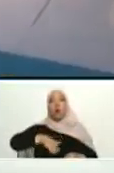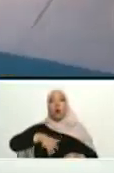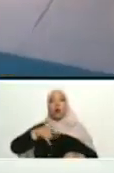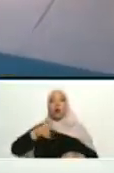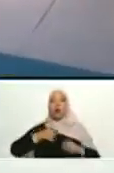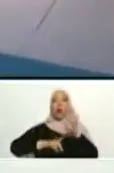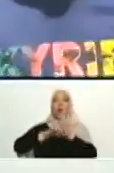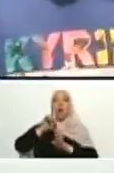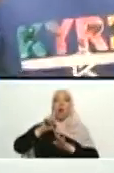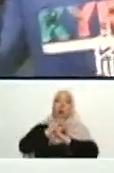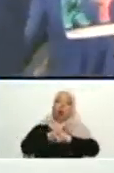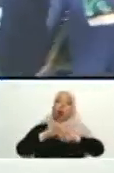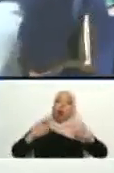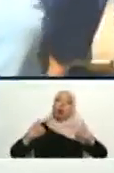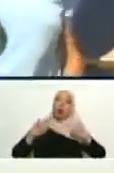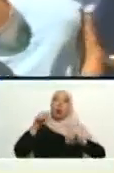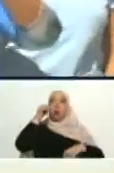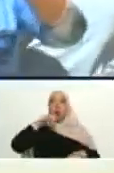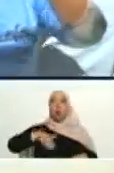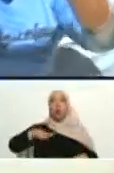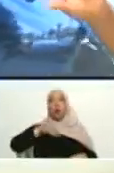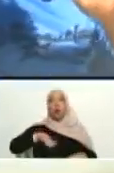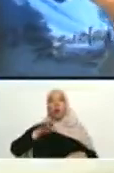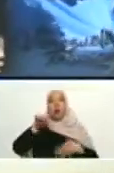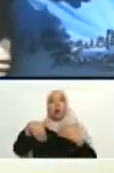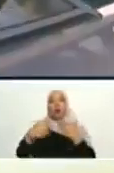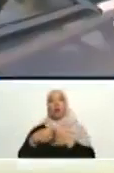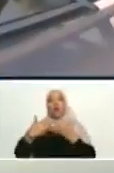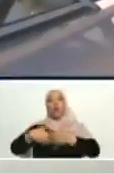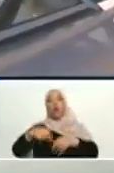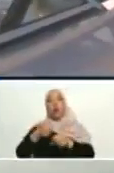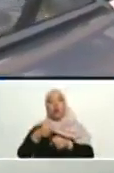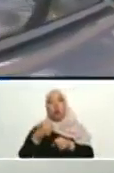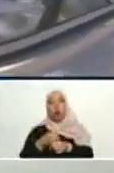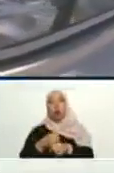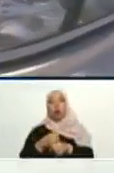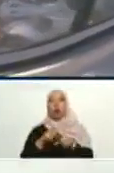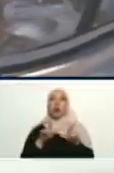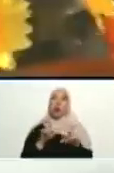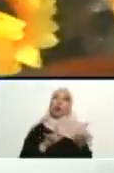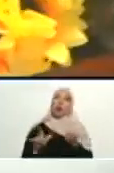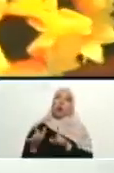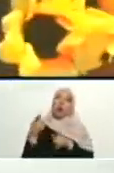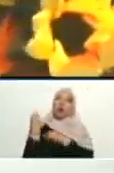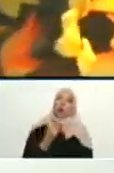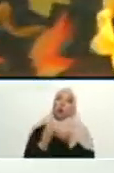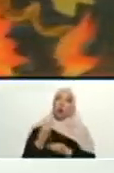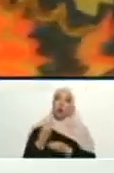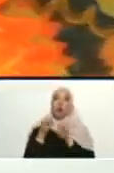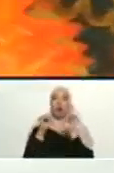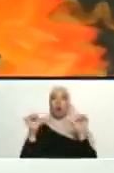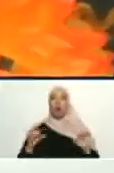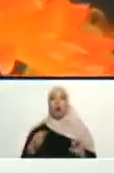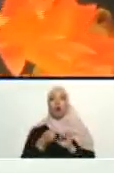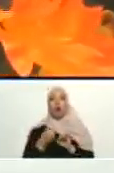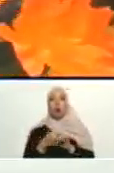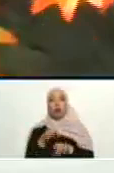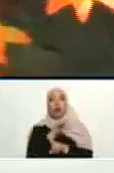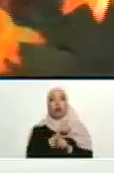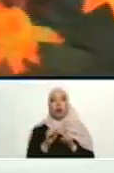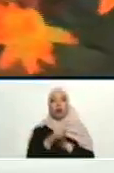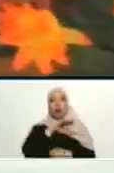el puerto, y con el puerto y el aeropuerto ya lleguen las inversiones a la tortuga. Ya está diseñado los modelos para construir de manera